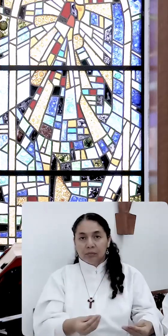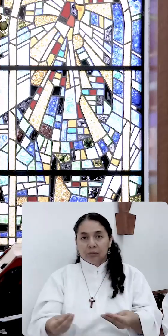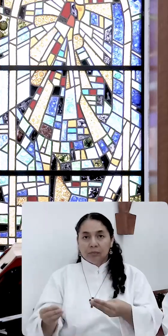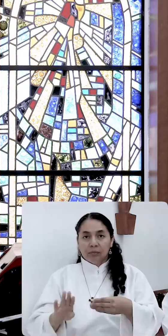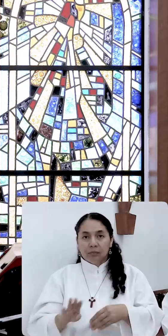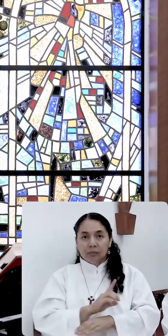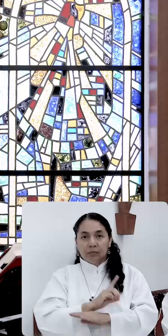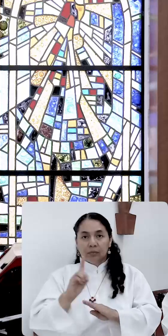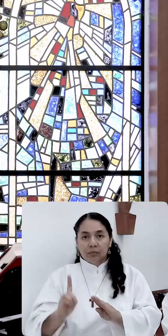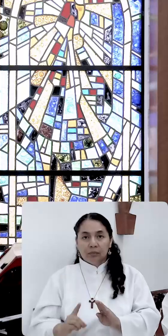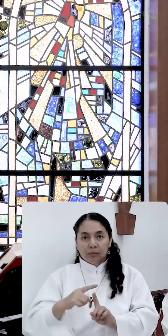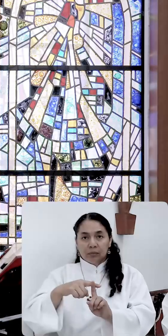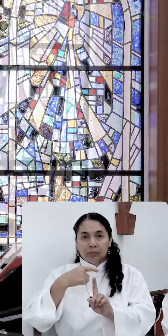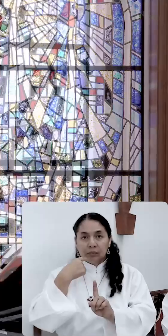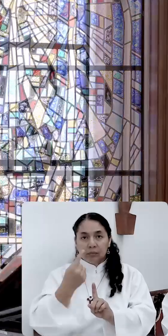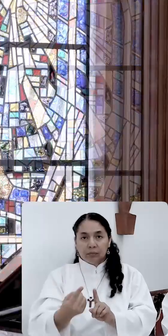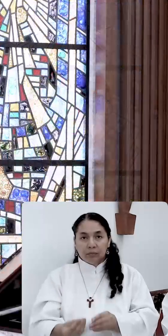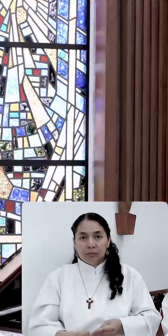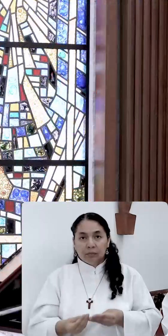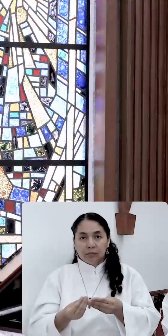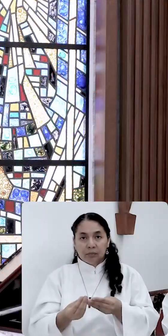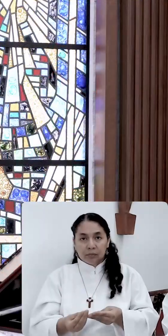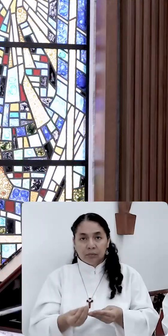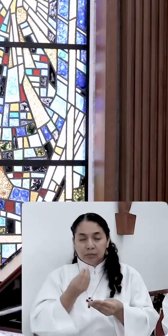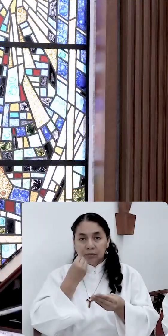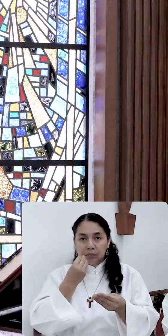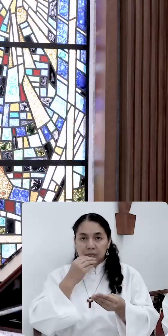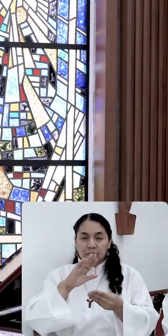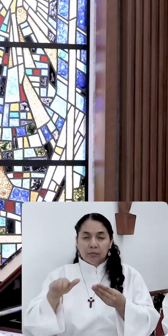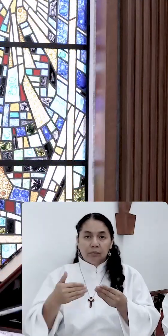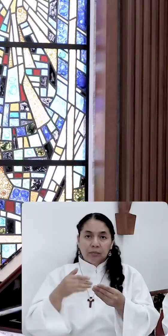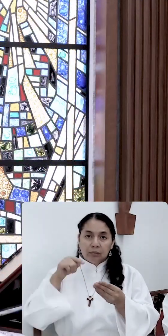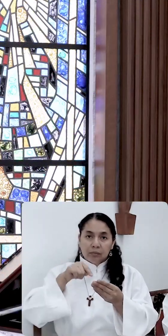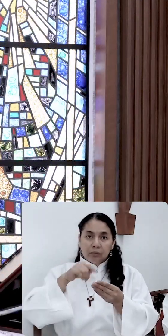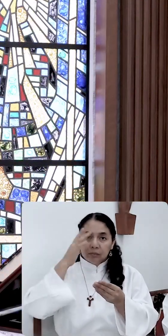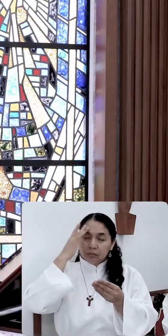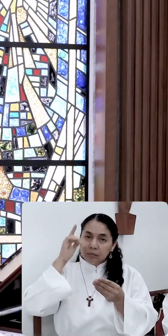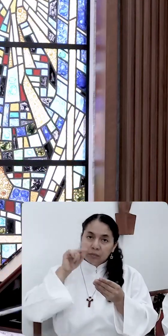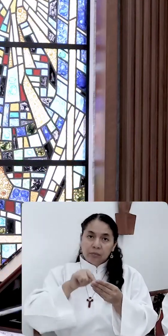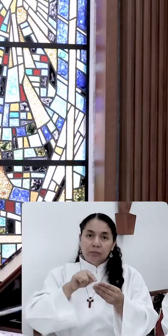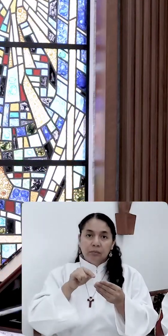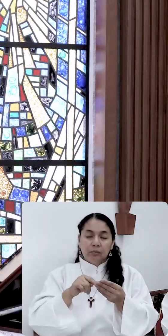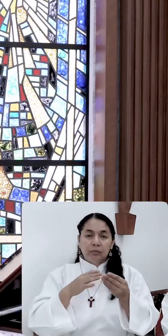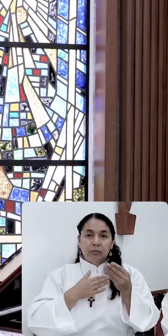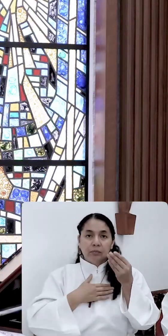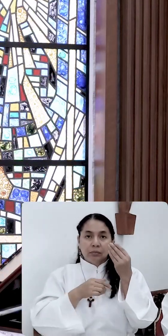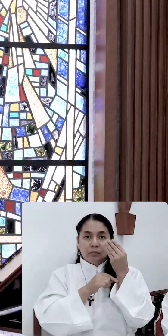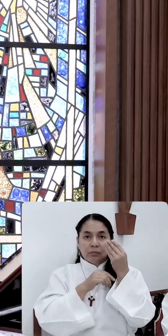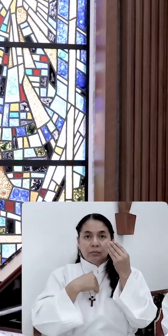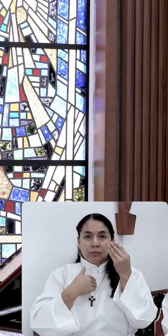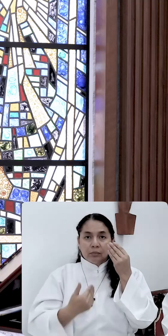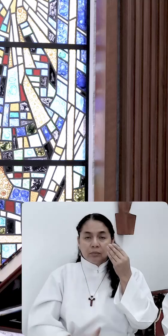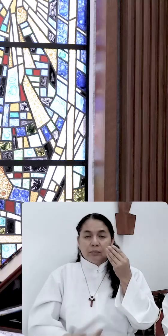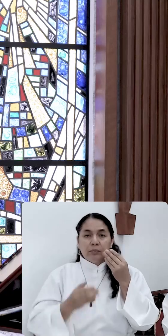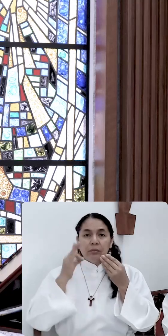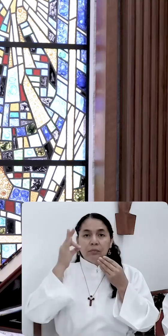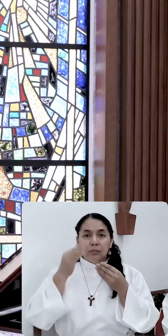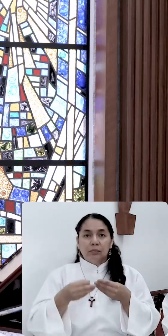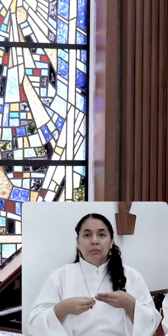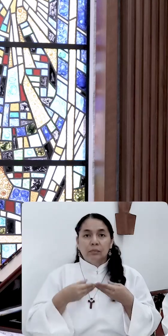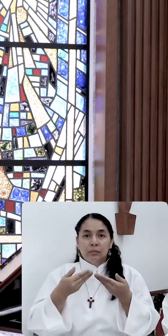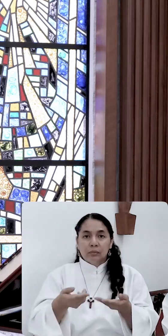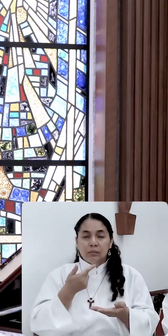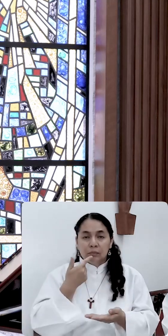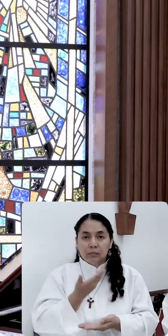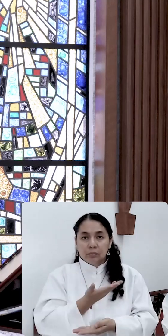sus discípulos, diciendo: tomen y coman todos de él, porque esto es mi cuerpo, que